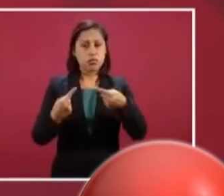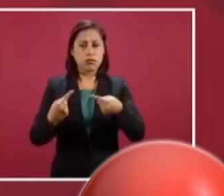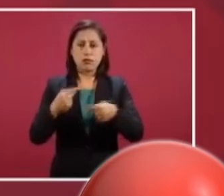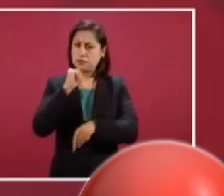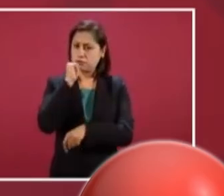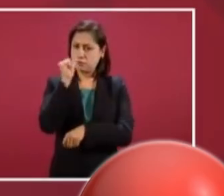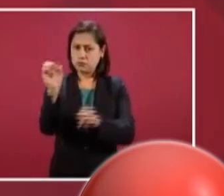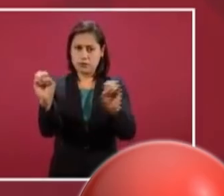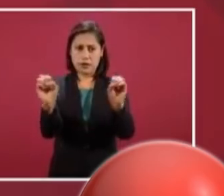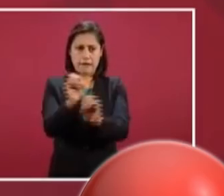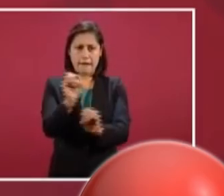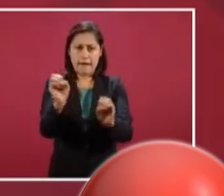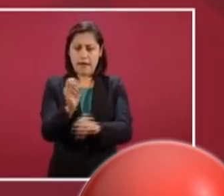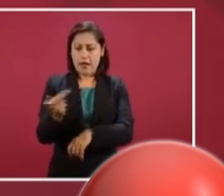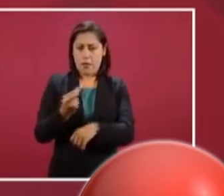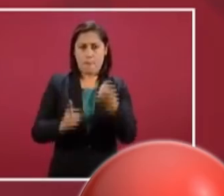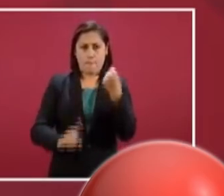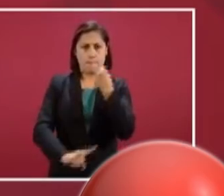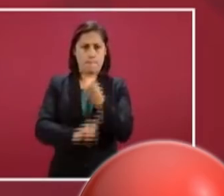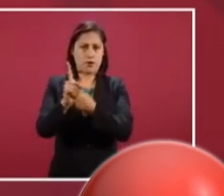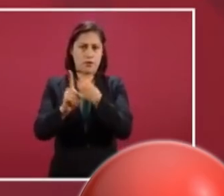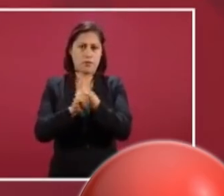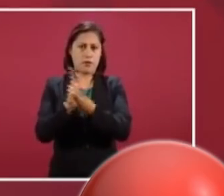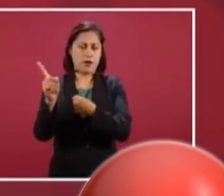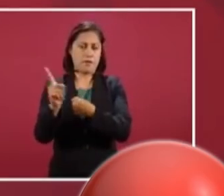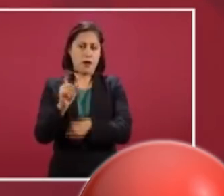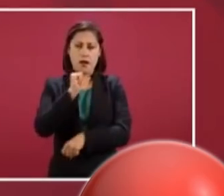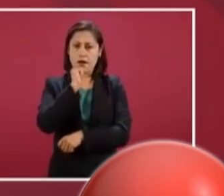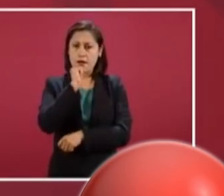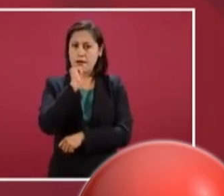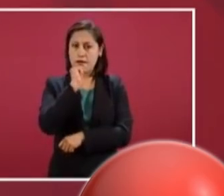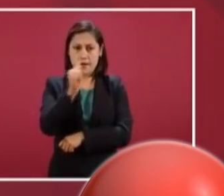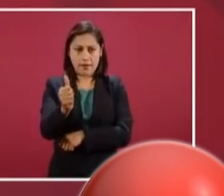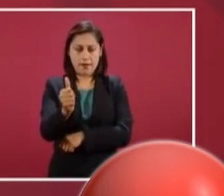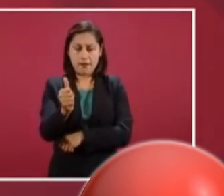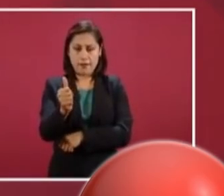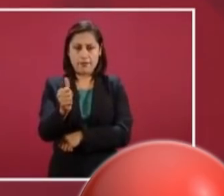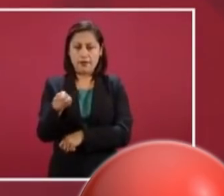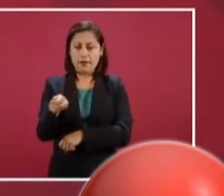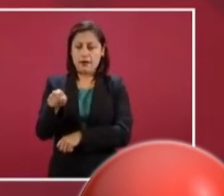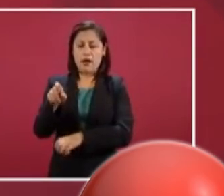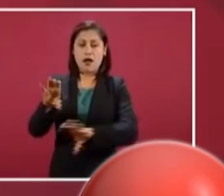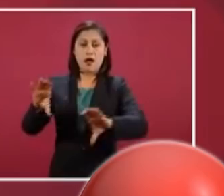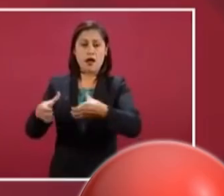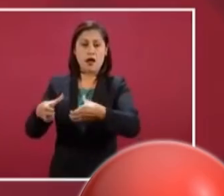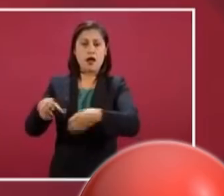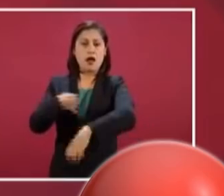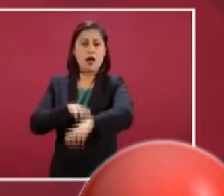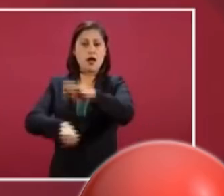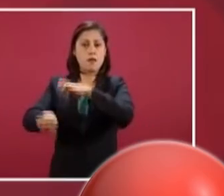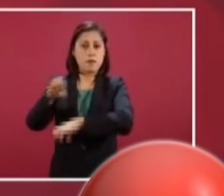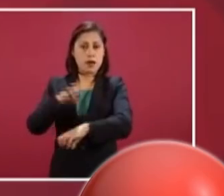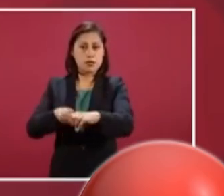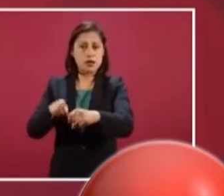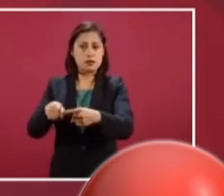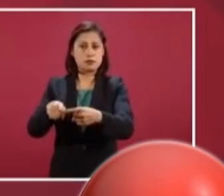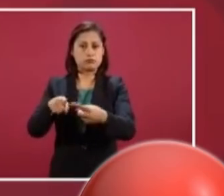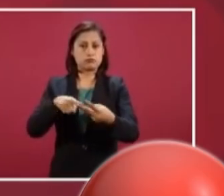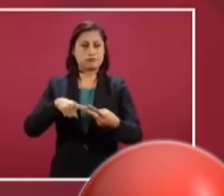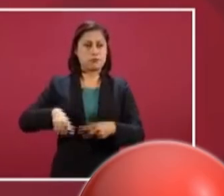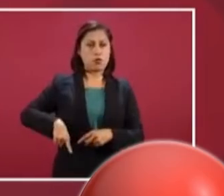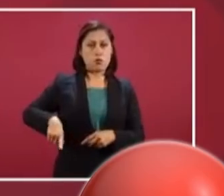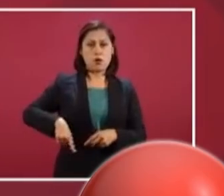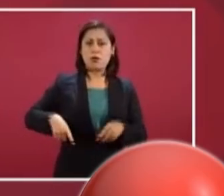ningún problema con el sector empresarial. Al contrario,